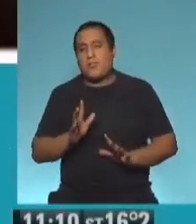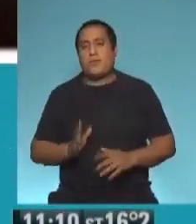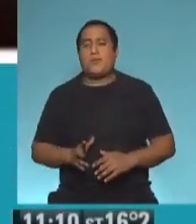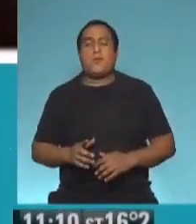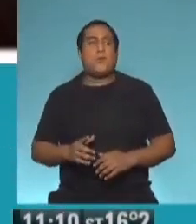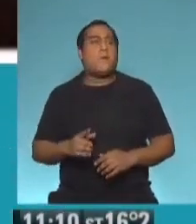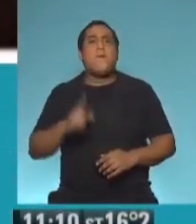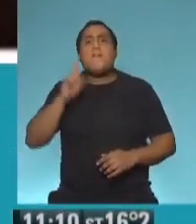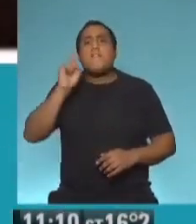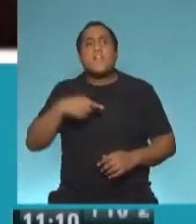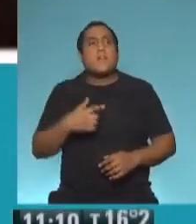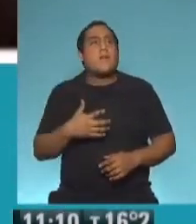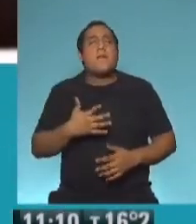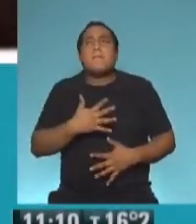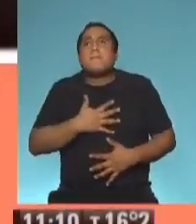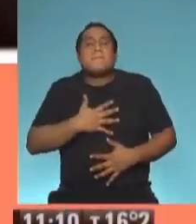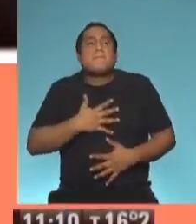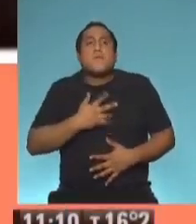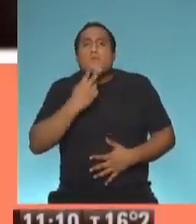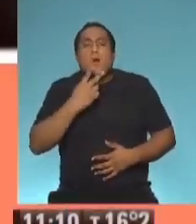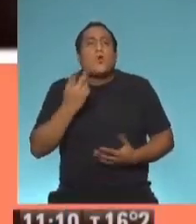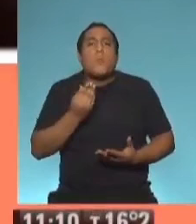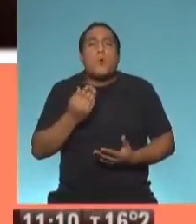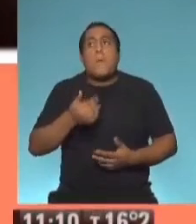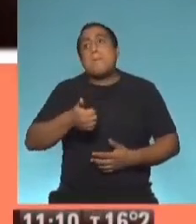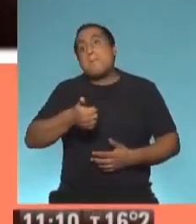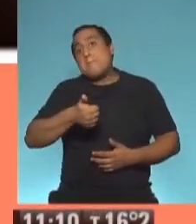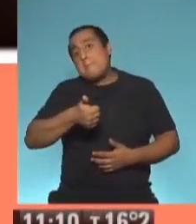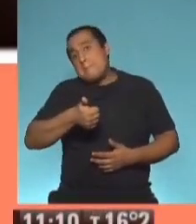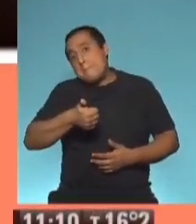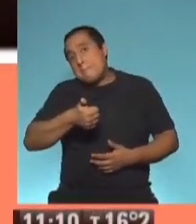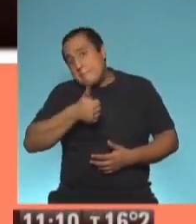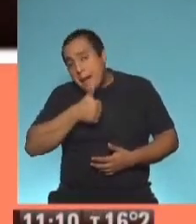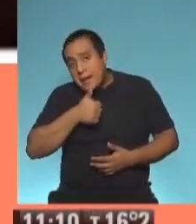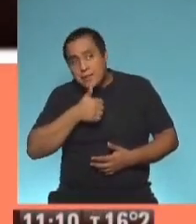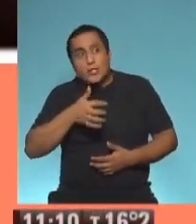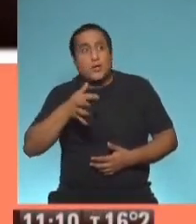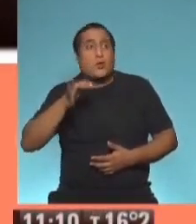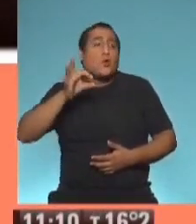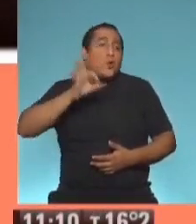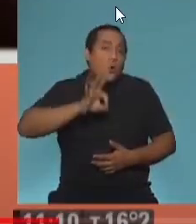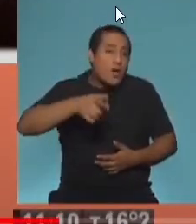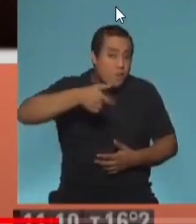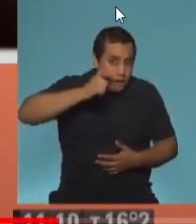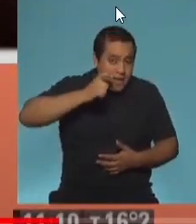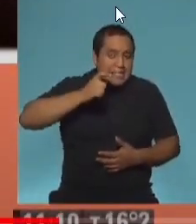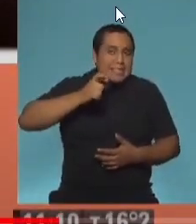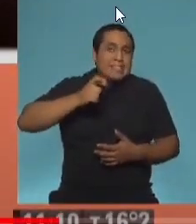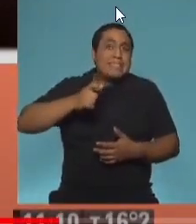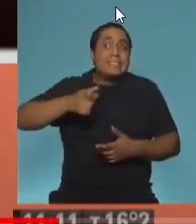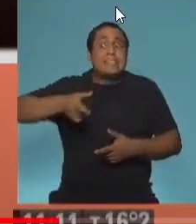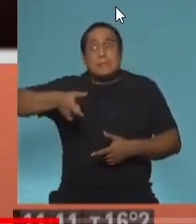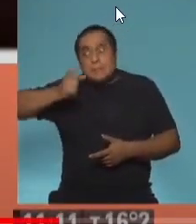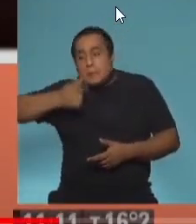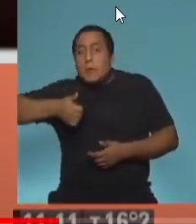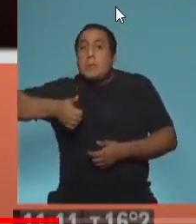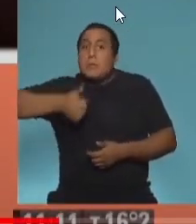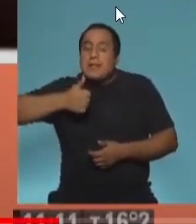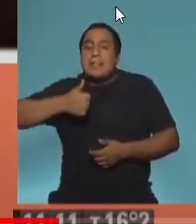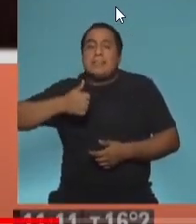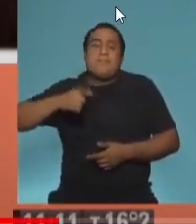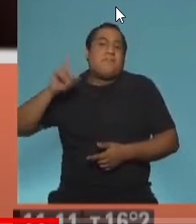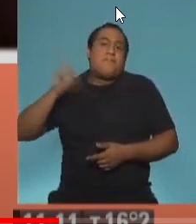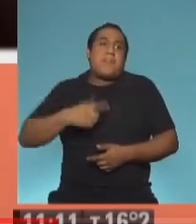ganas de fumar, el café, el mate, algunas conductas muy asociadas al tabaco. Muy bien. Y también no dejarse caer en